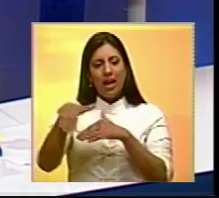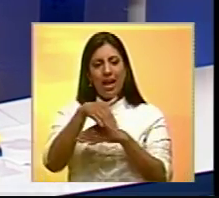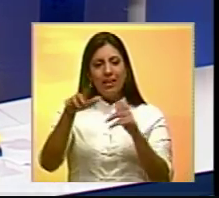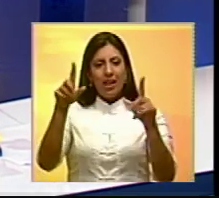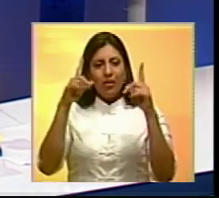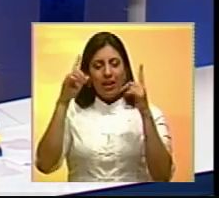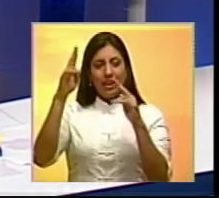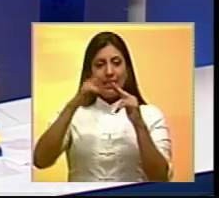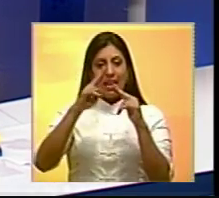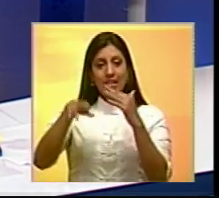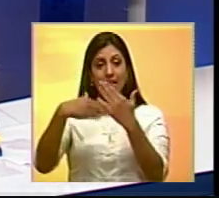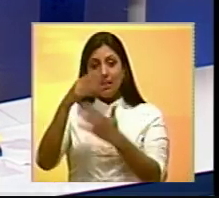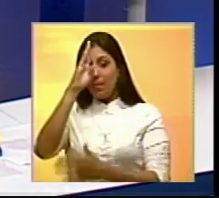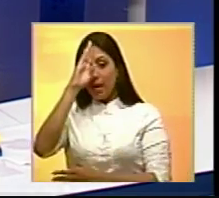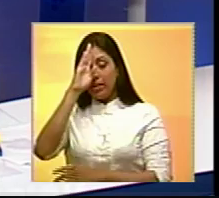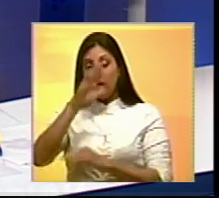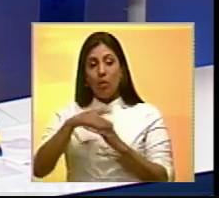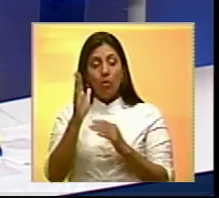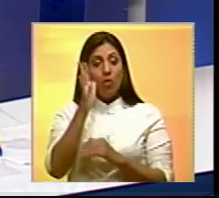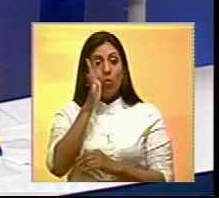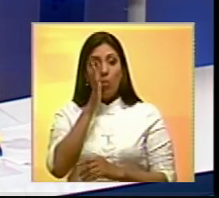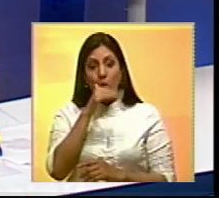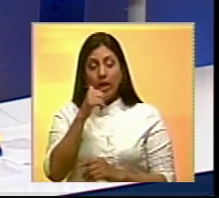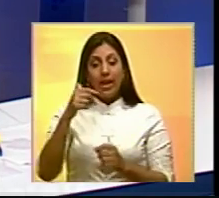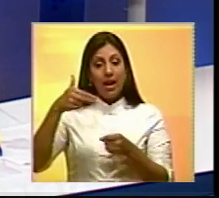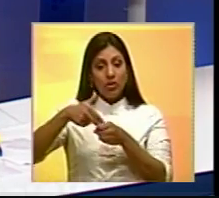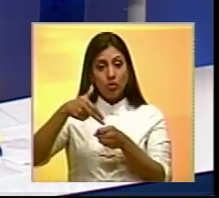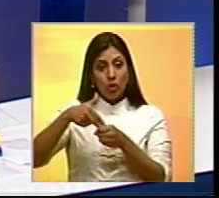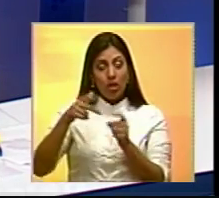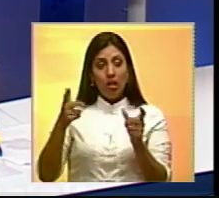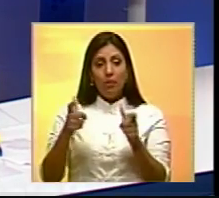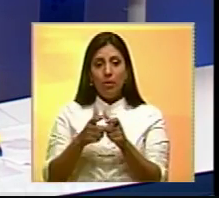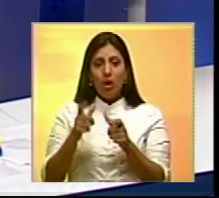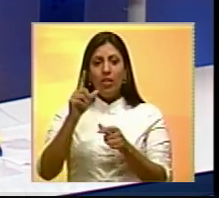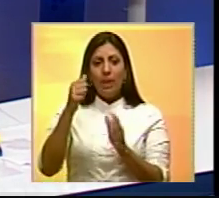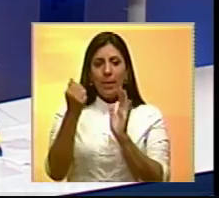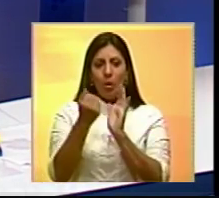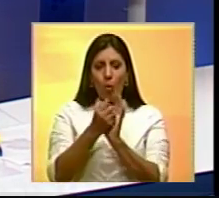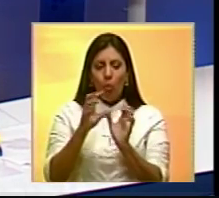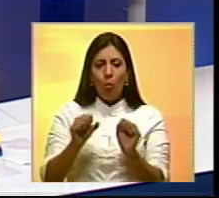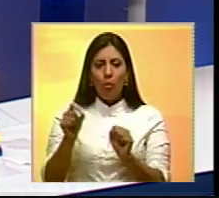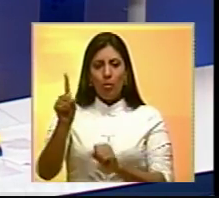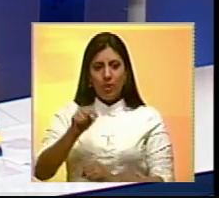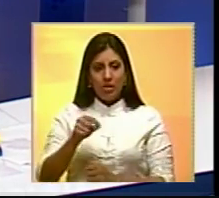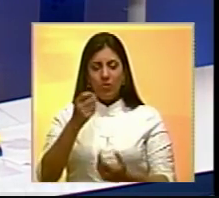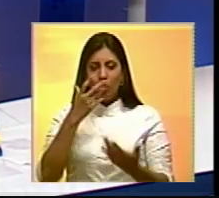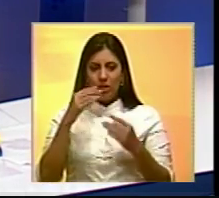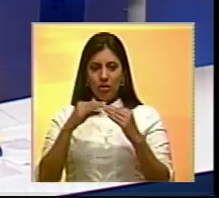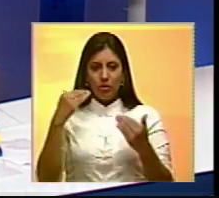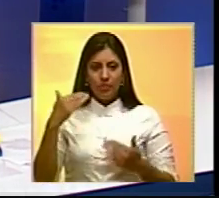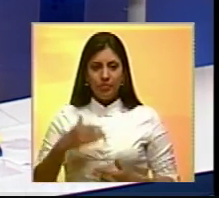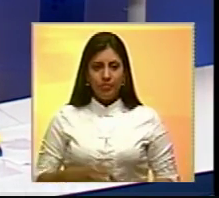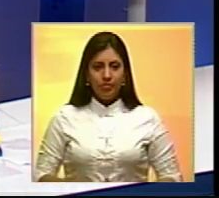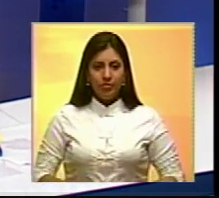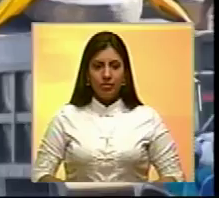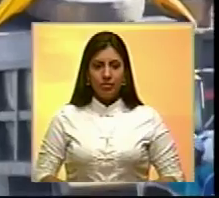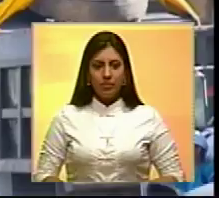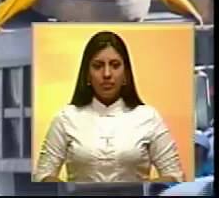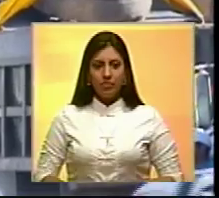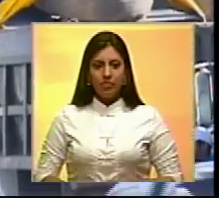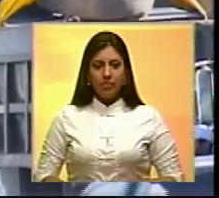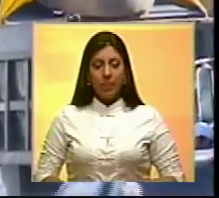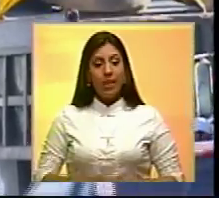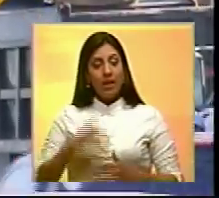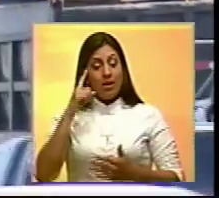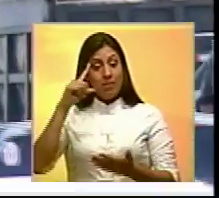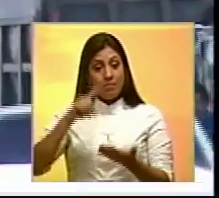carretera entre Táchira y Barinas ante el desabastecimiento de combustible y reducción del cupo mensual. Marina Glot nos tiene la información.